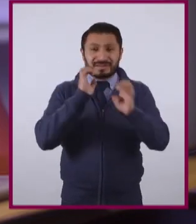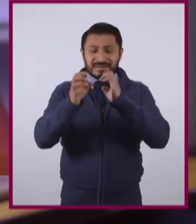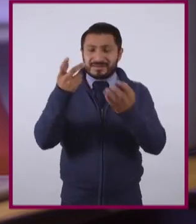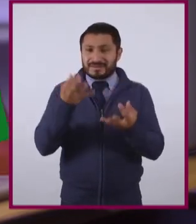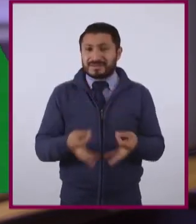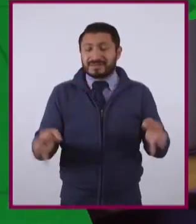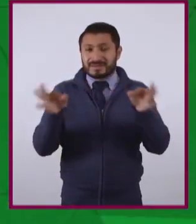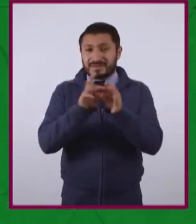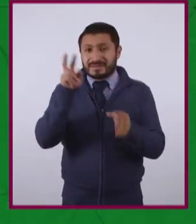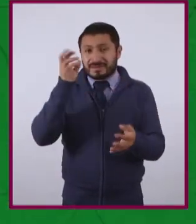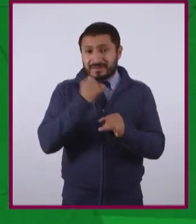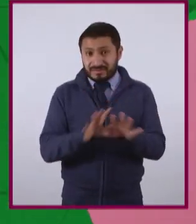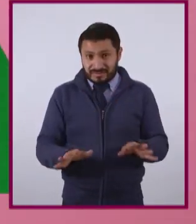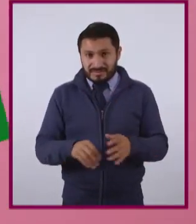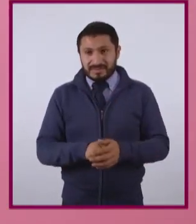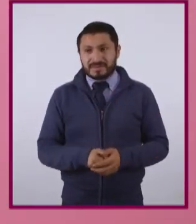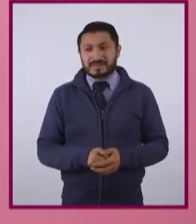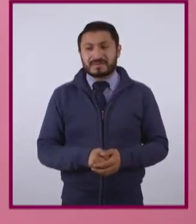información.